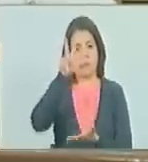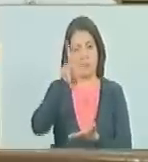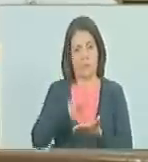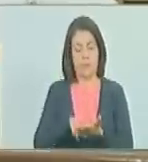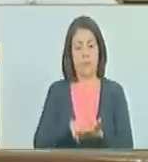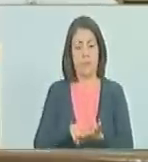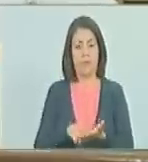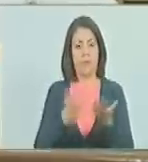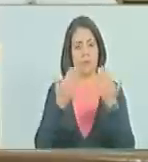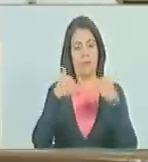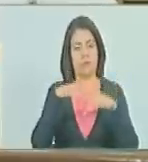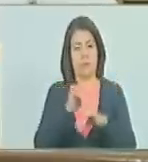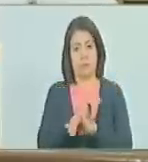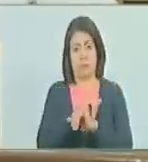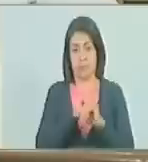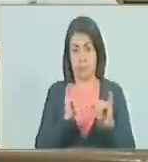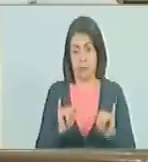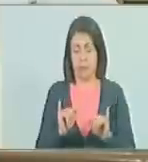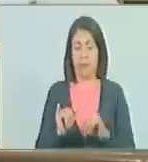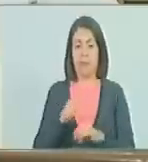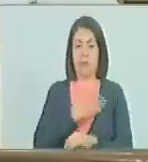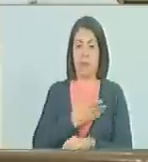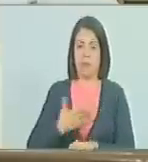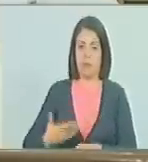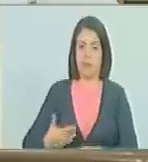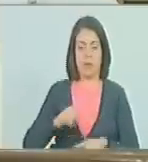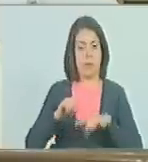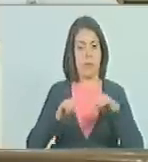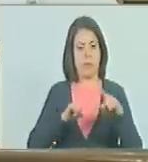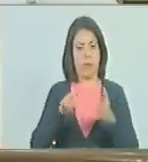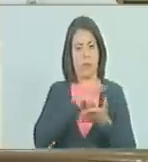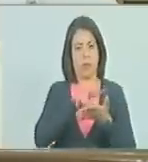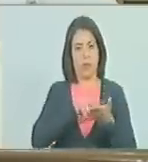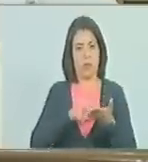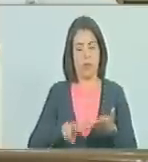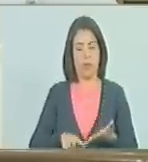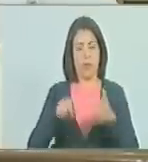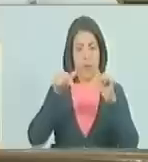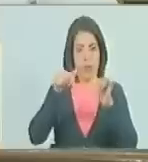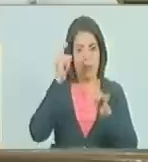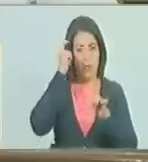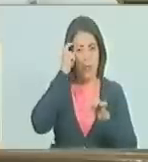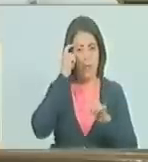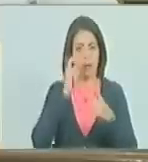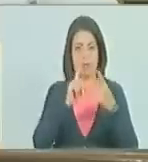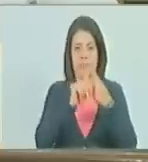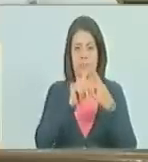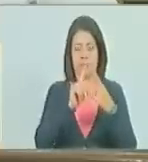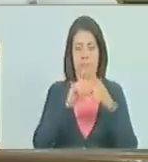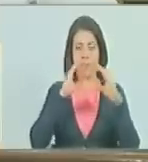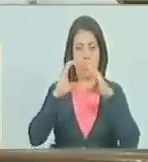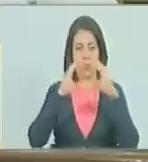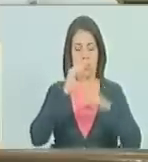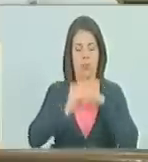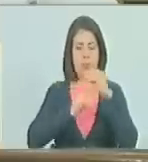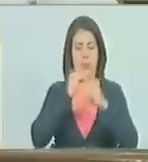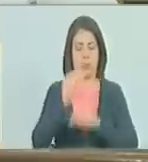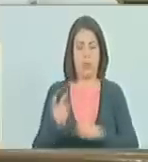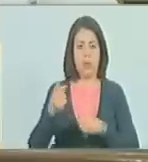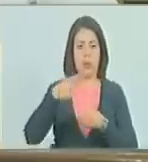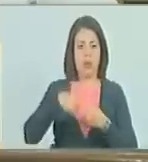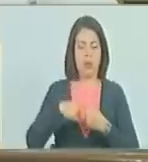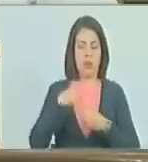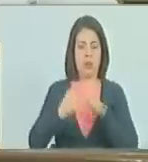resultaron aprobadas. A continuación, el presidente ordenó dar lectura a la cuenta. Primero, comunicaciones suscritas por